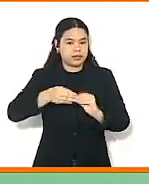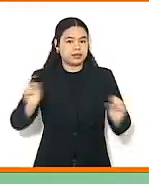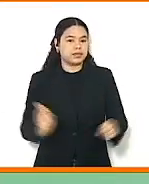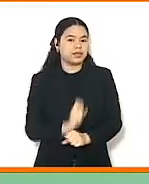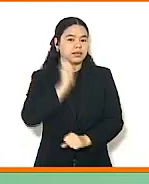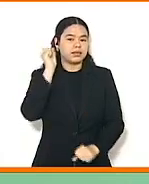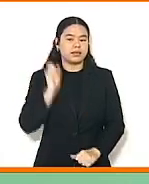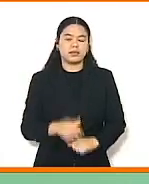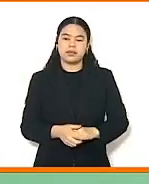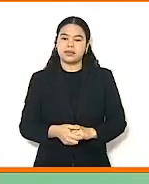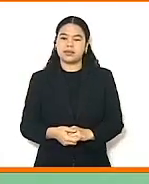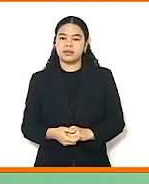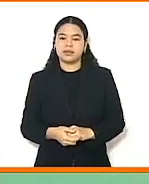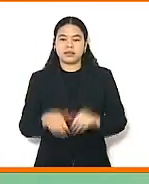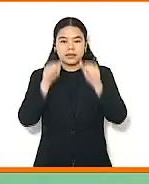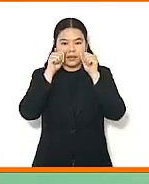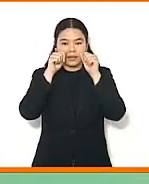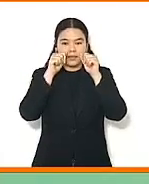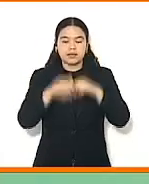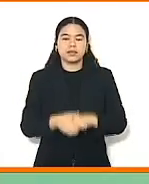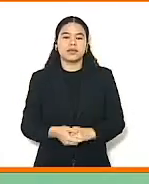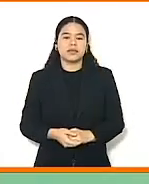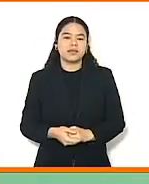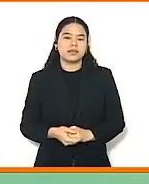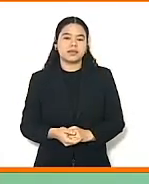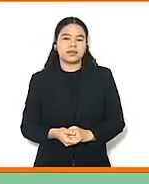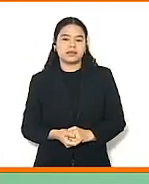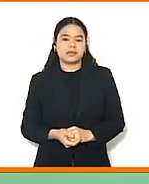es... Atentos.